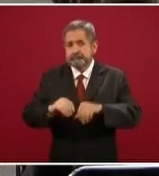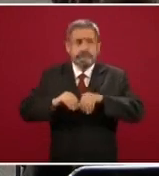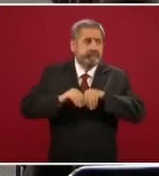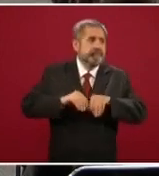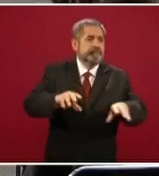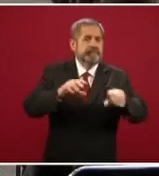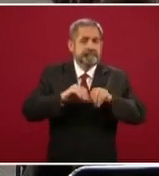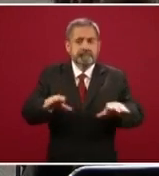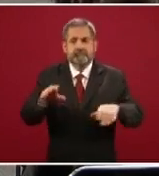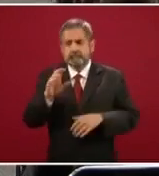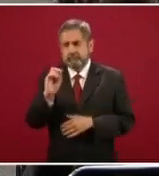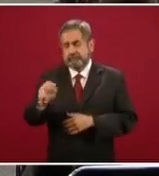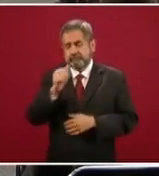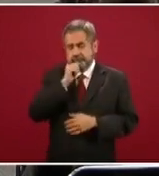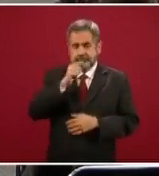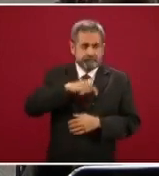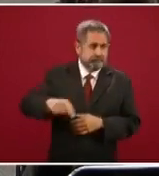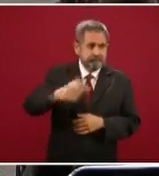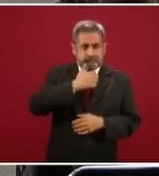difundido, no se conoce,